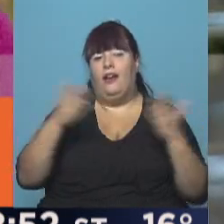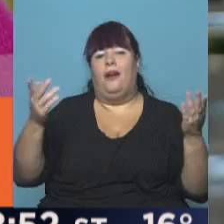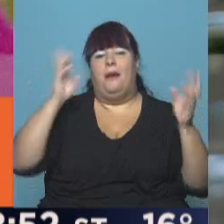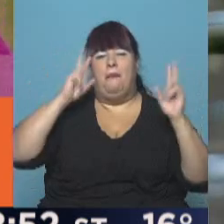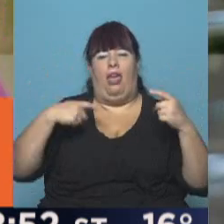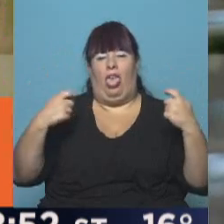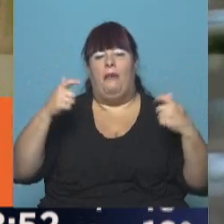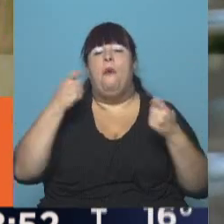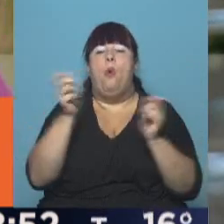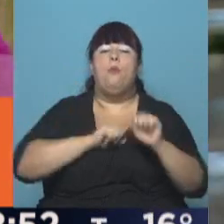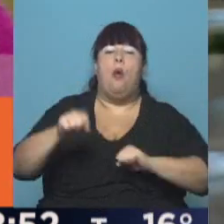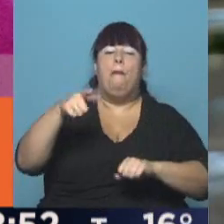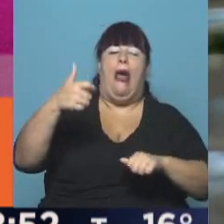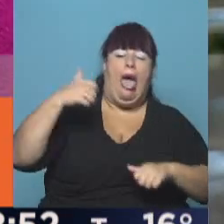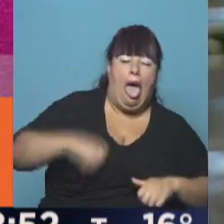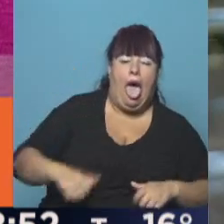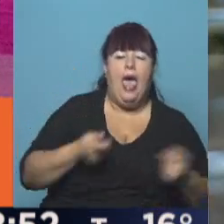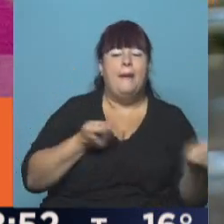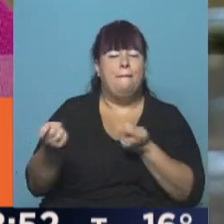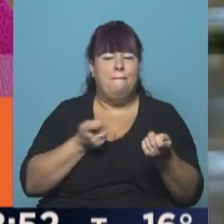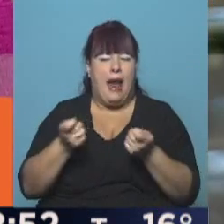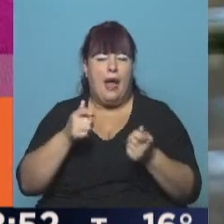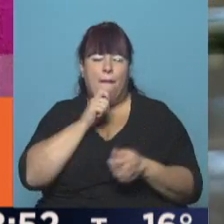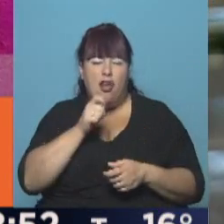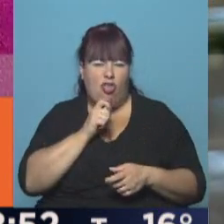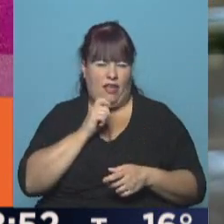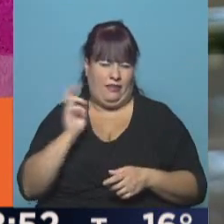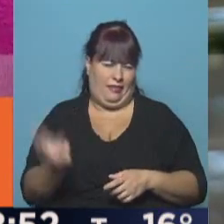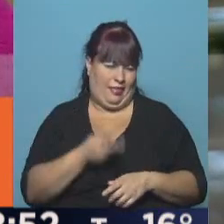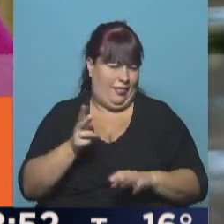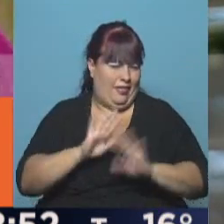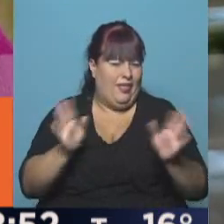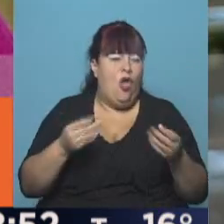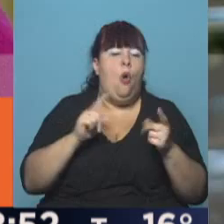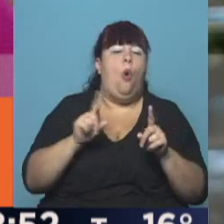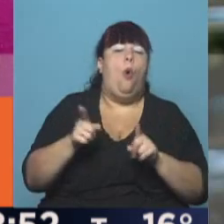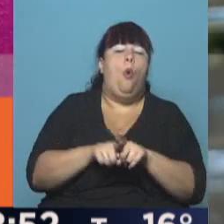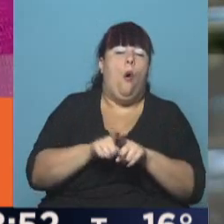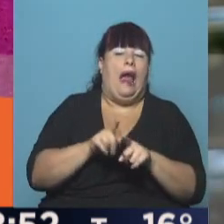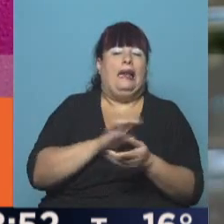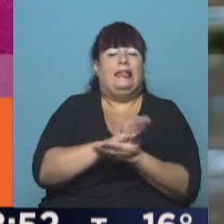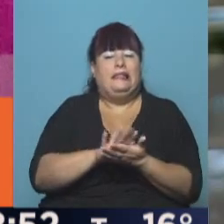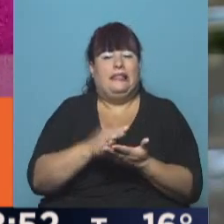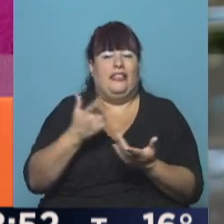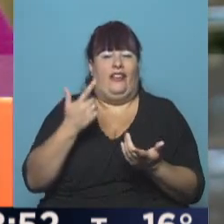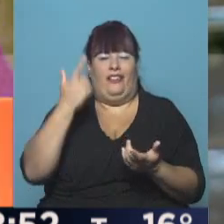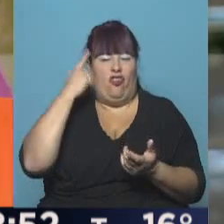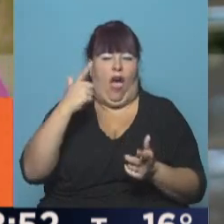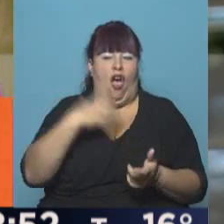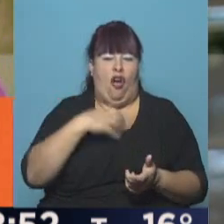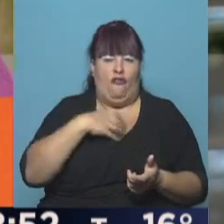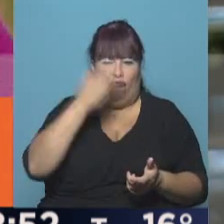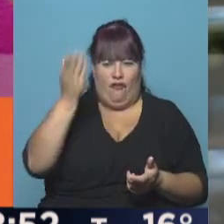de desgaste, han hecho operaciones de prensa de muy baja estopa, tratando de limar el poco crédito que le